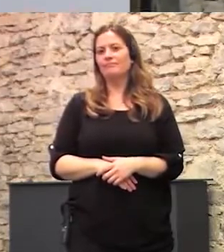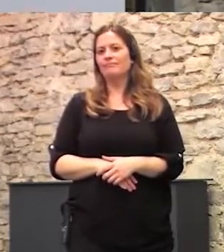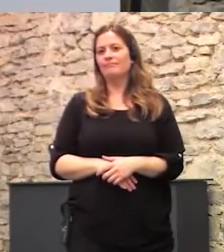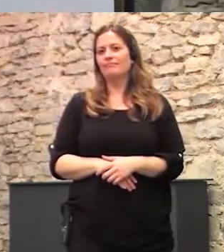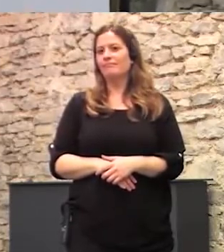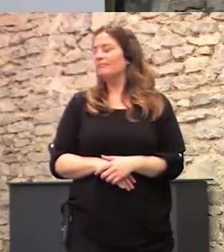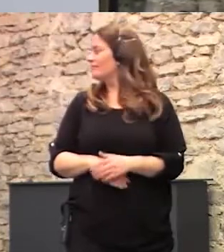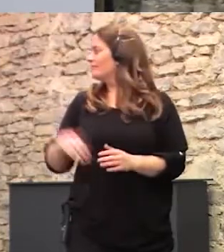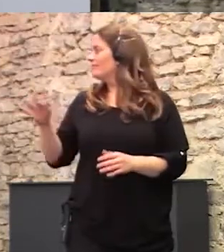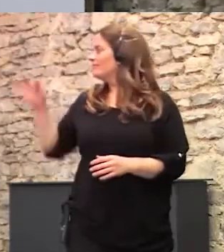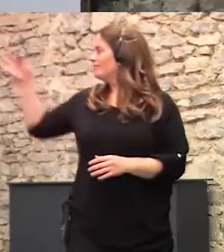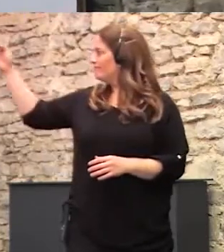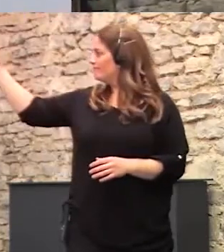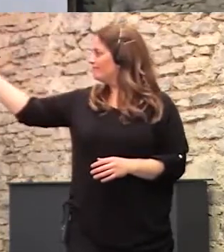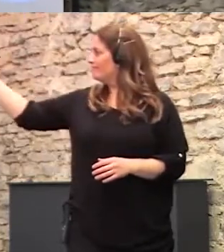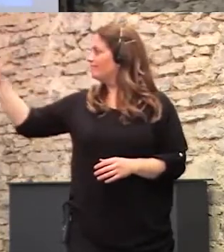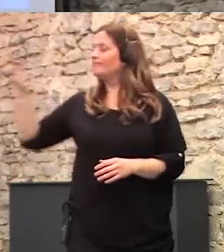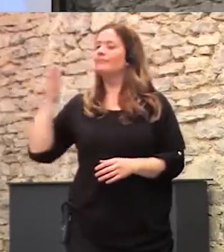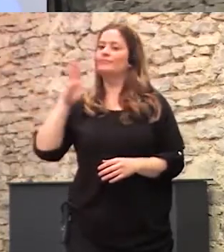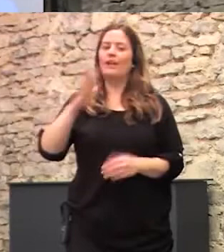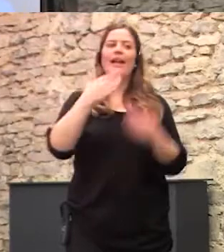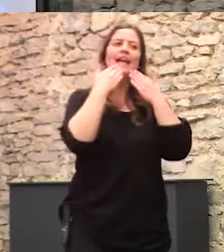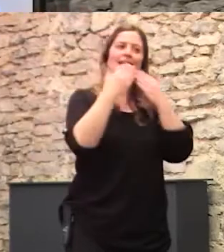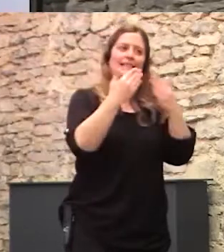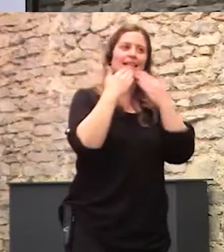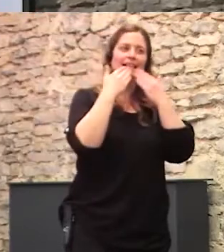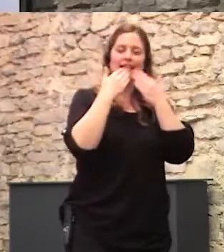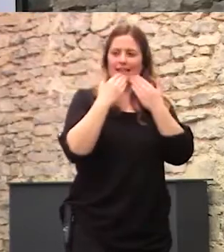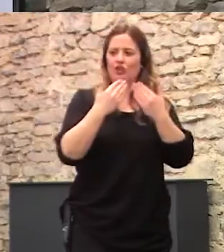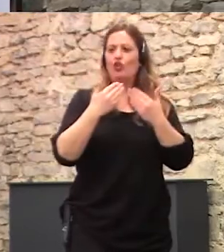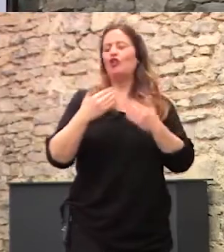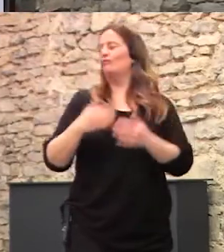Eskerrik asko, Jan, Olan.